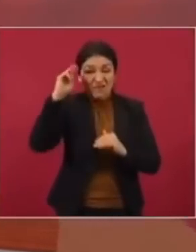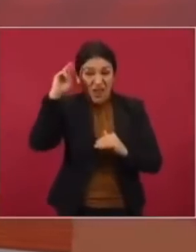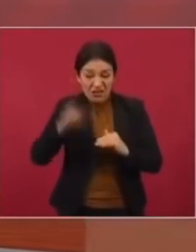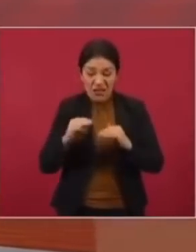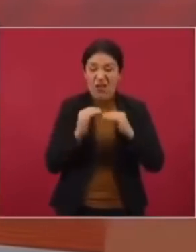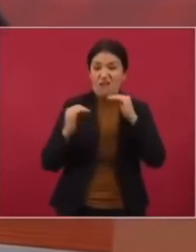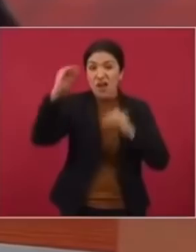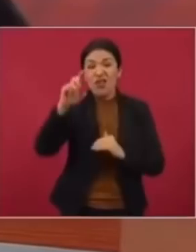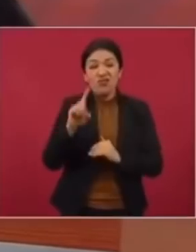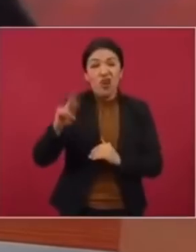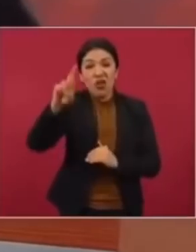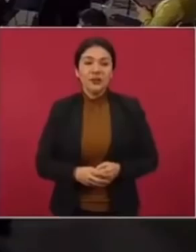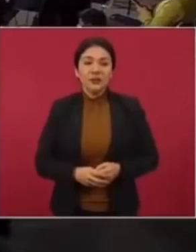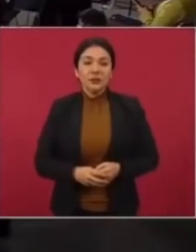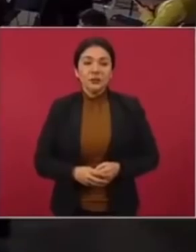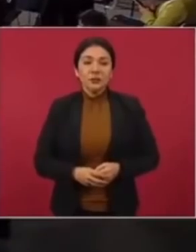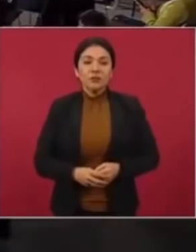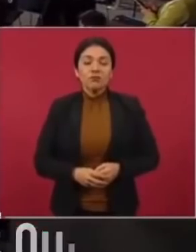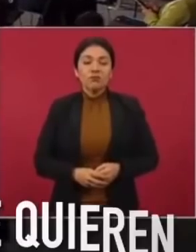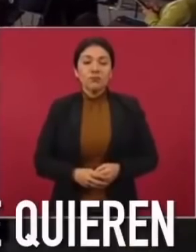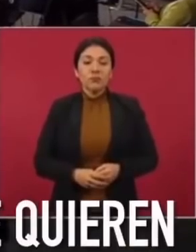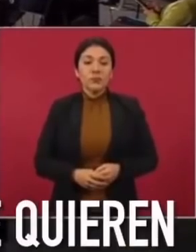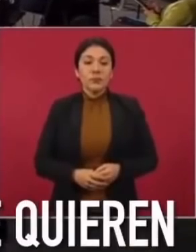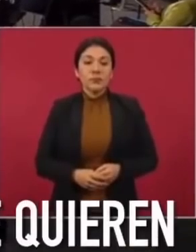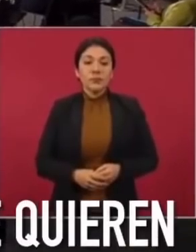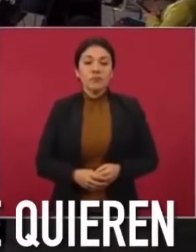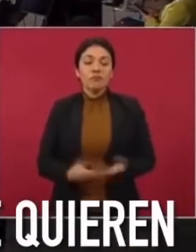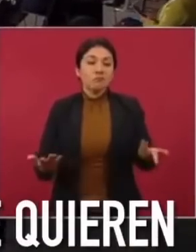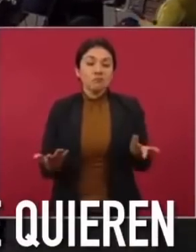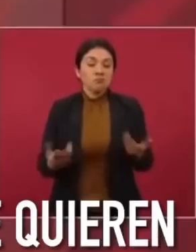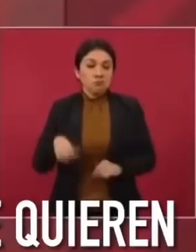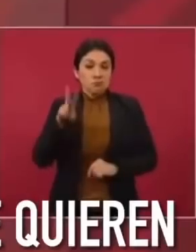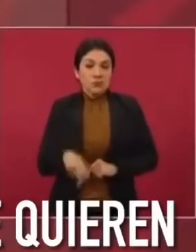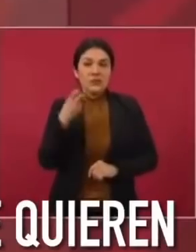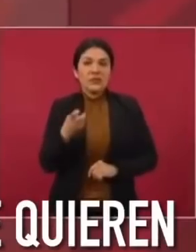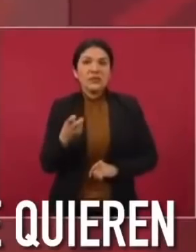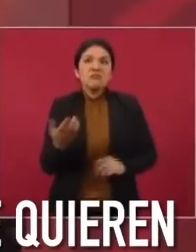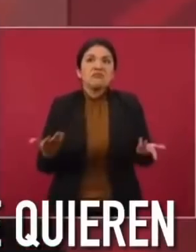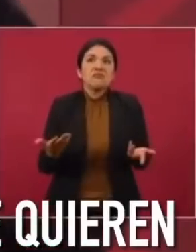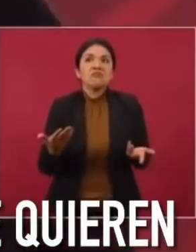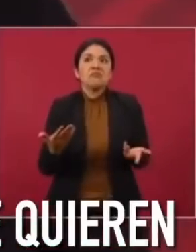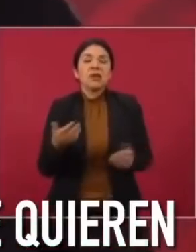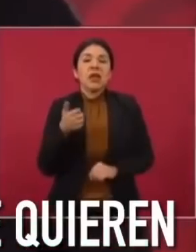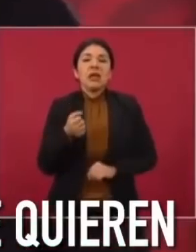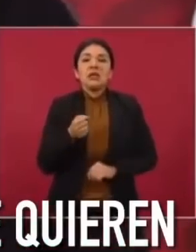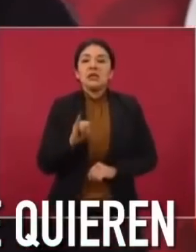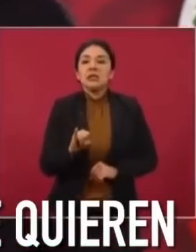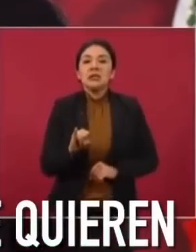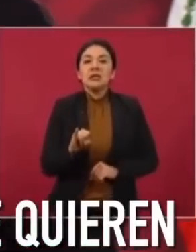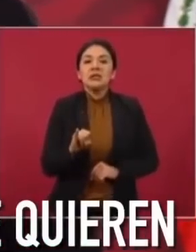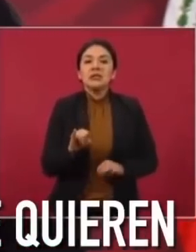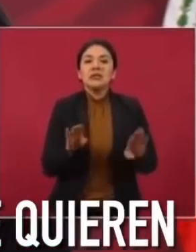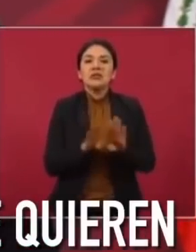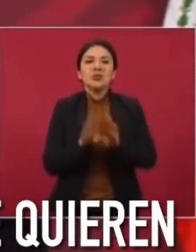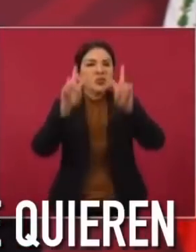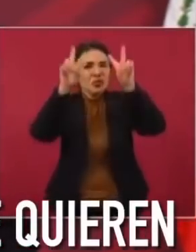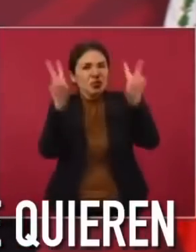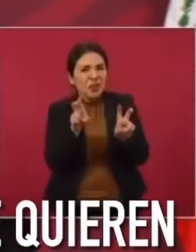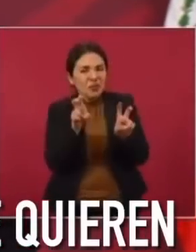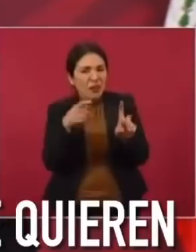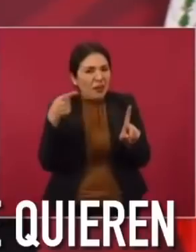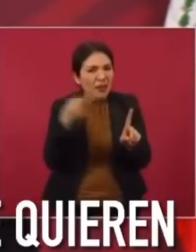perdemos. Y ahora sí que es un planteamiento de un asunto